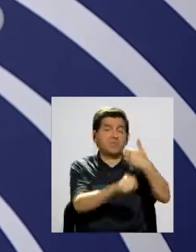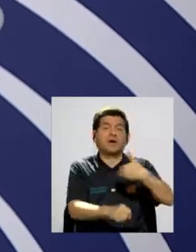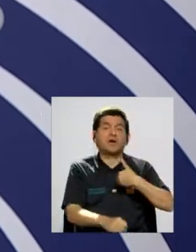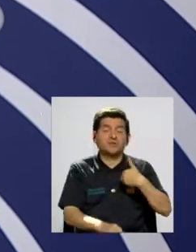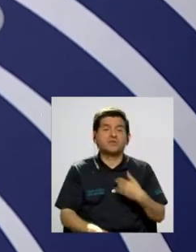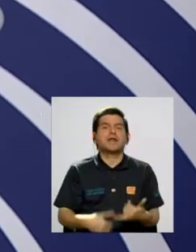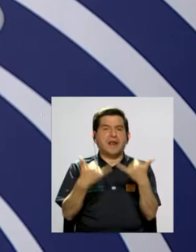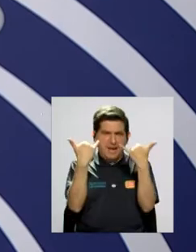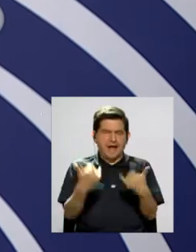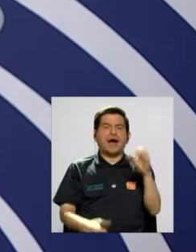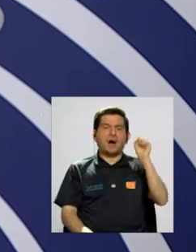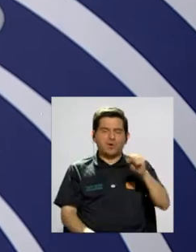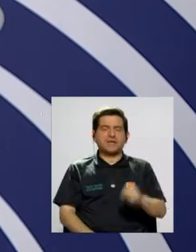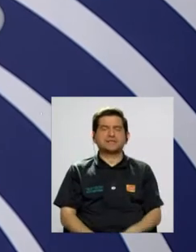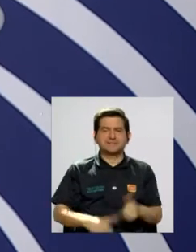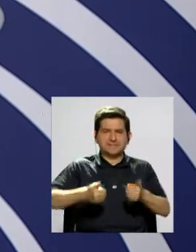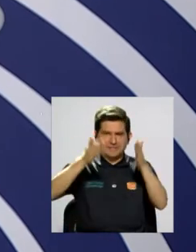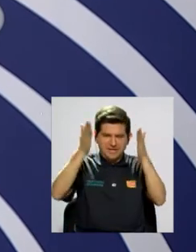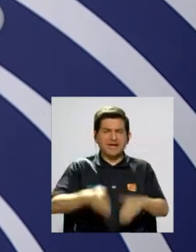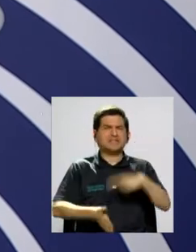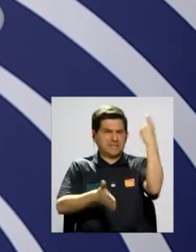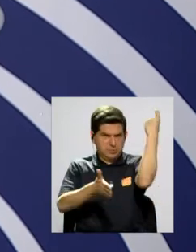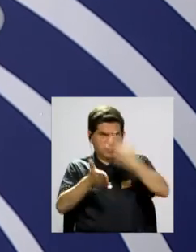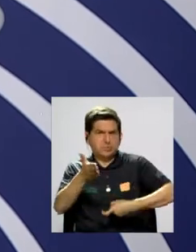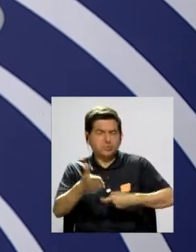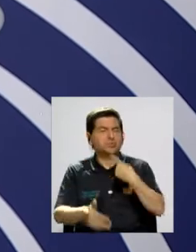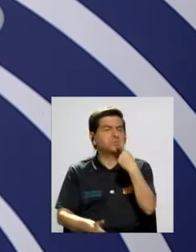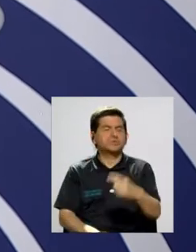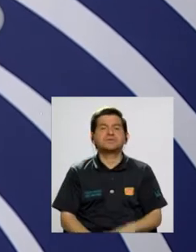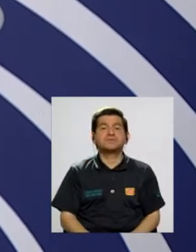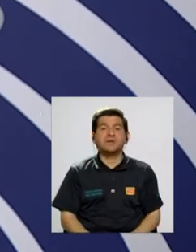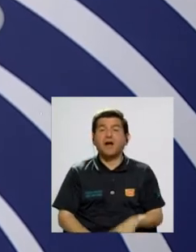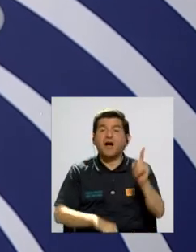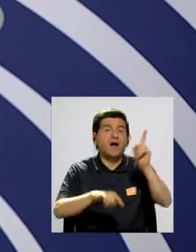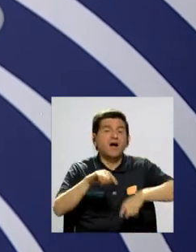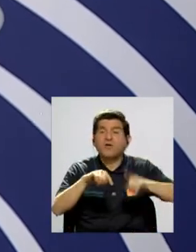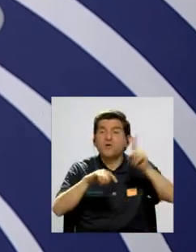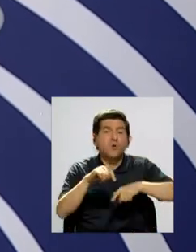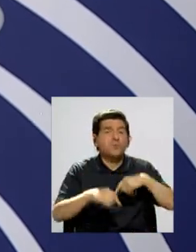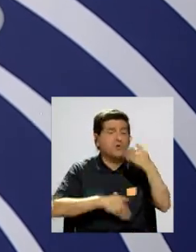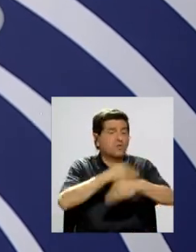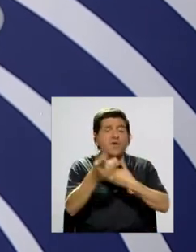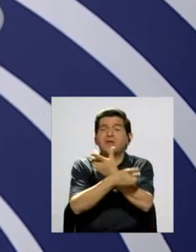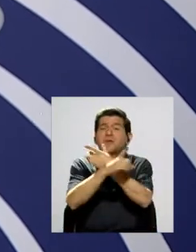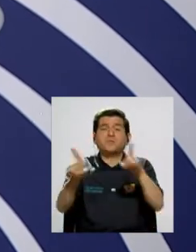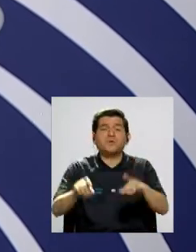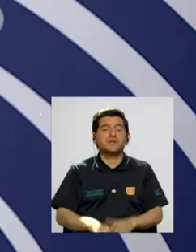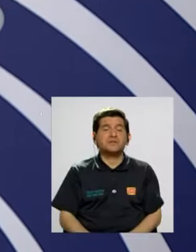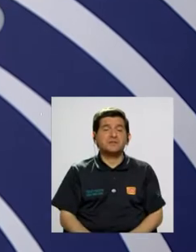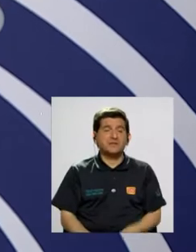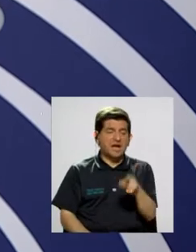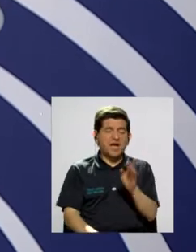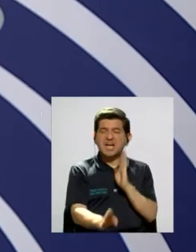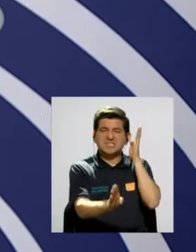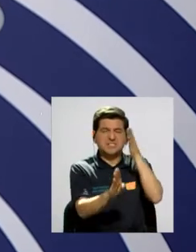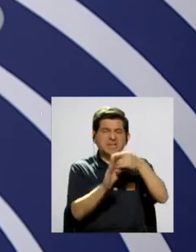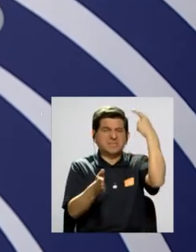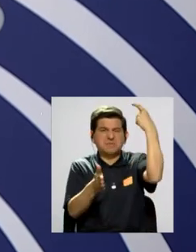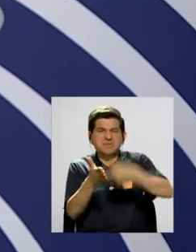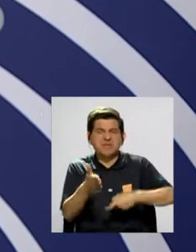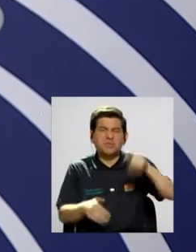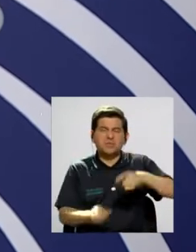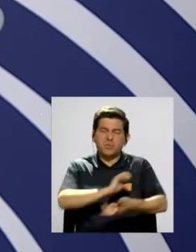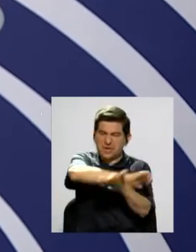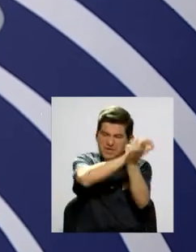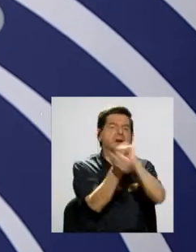tengamos ahora sí candidatos abiertamente autoritarios diciendo, como no se pudo vía democracia, es esto radicalmente lo que tenemos que